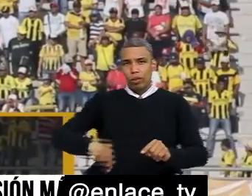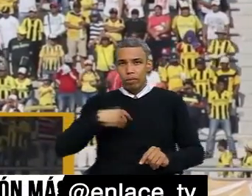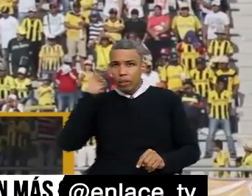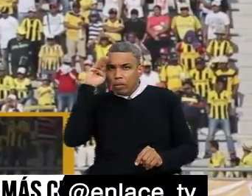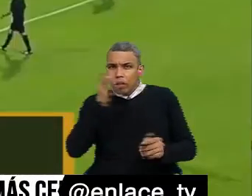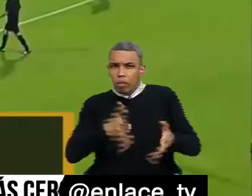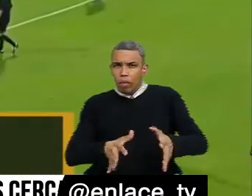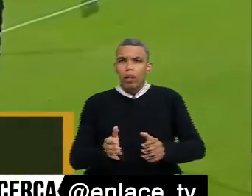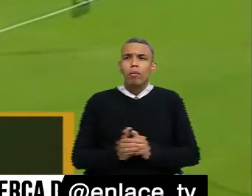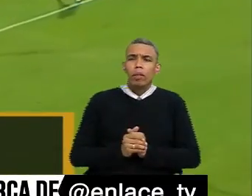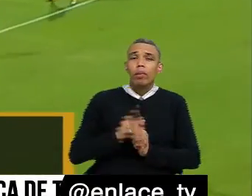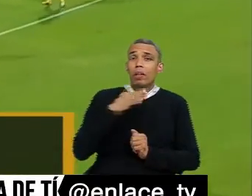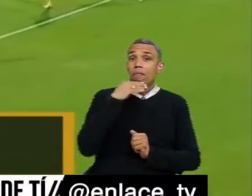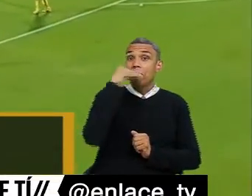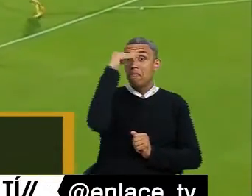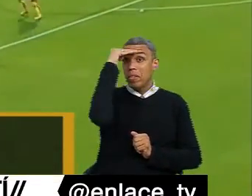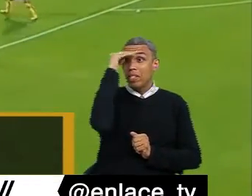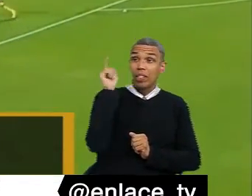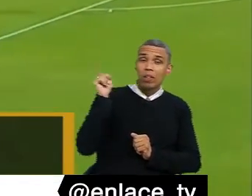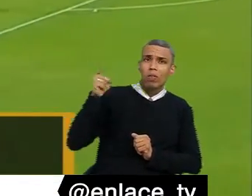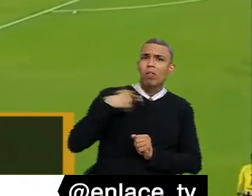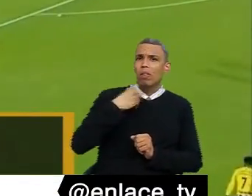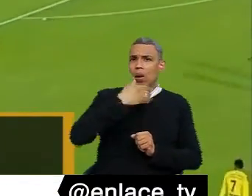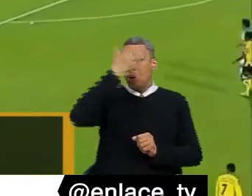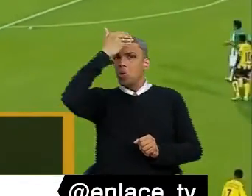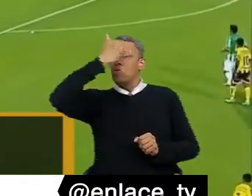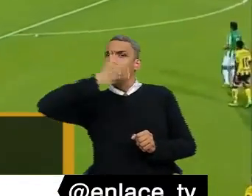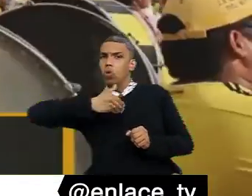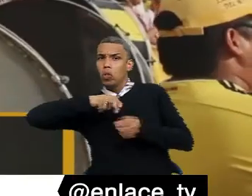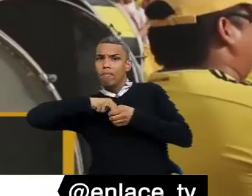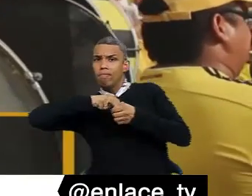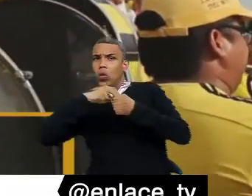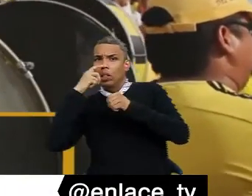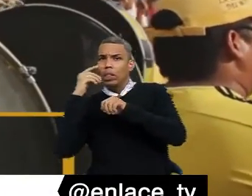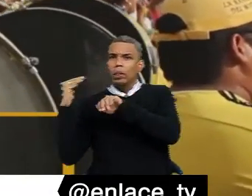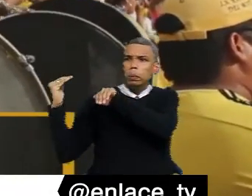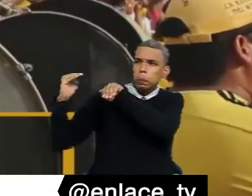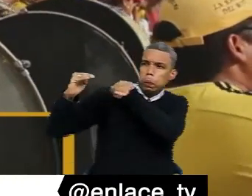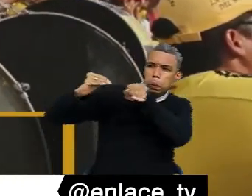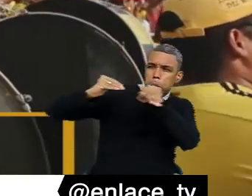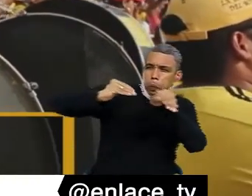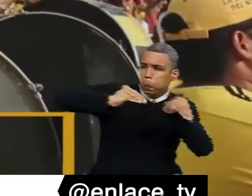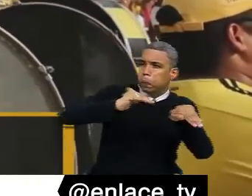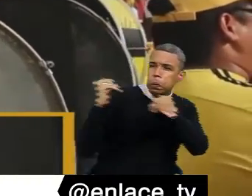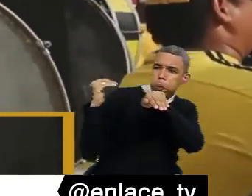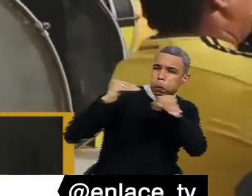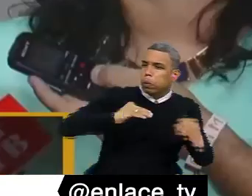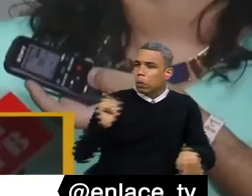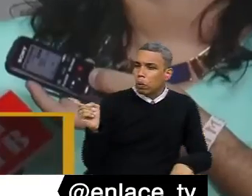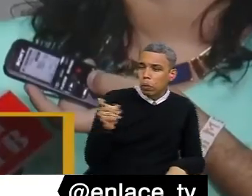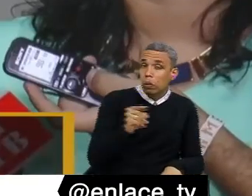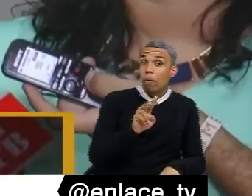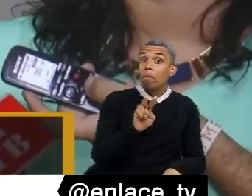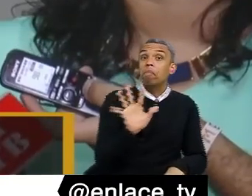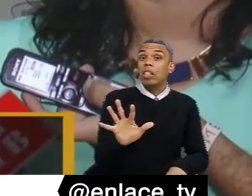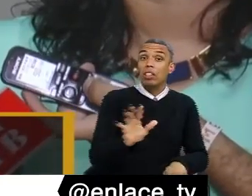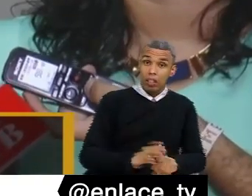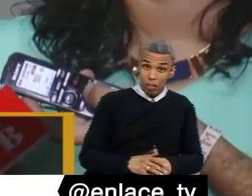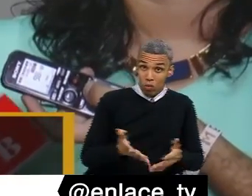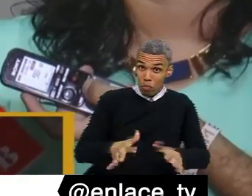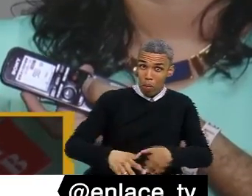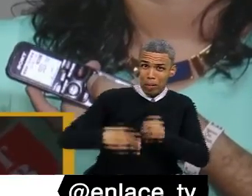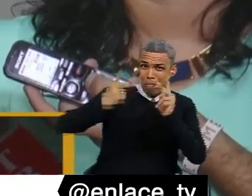aproximadamente 25 buses hasta la finalización del partido, la evacuación del estadio y la salida de hinchas de la ciudad. Decirles